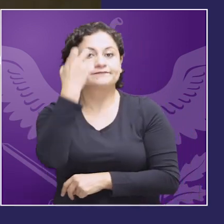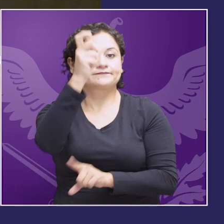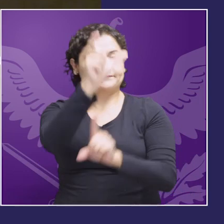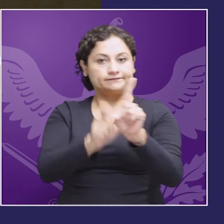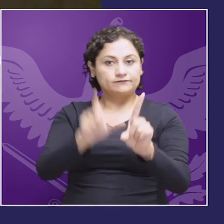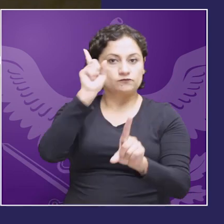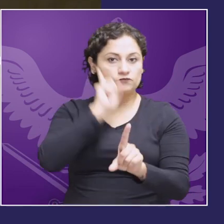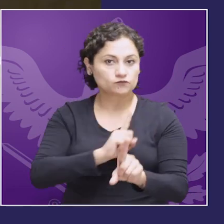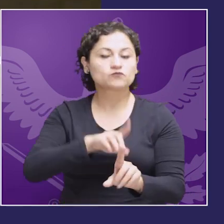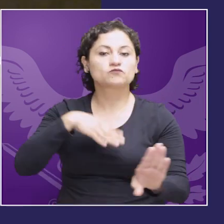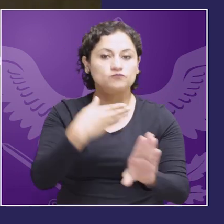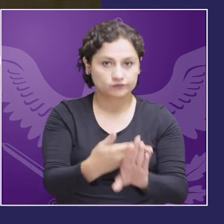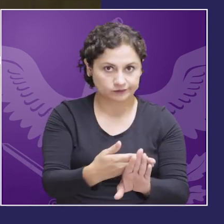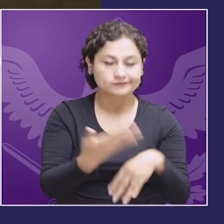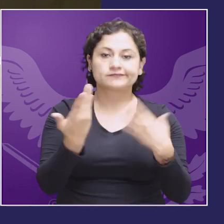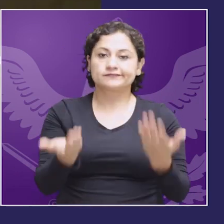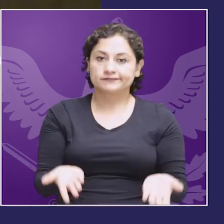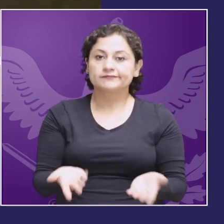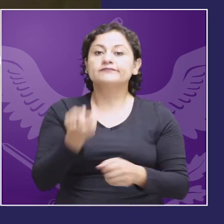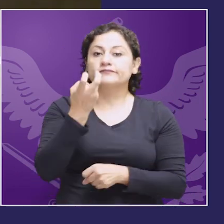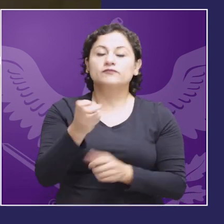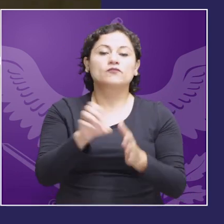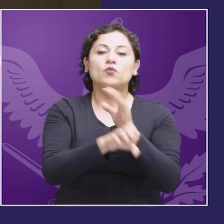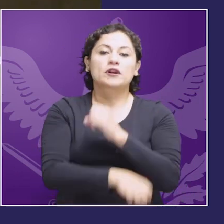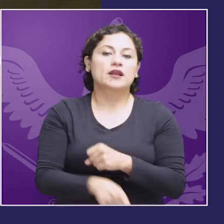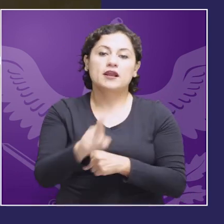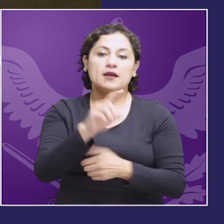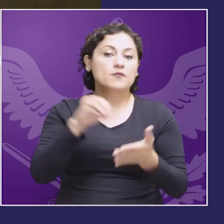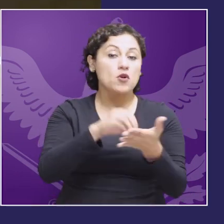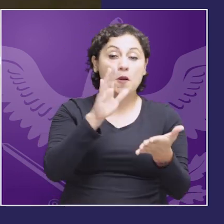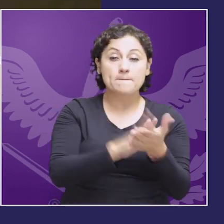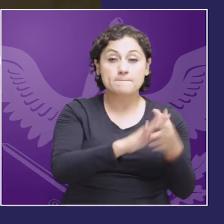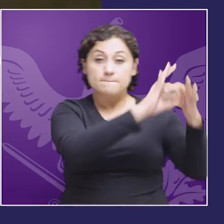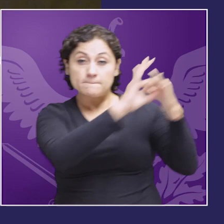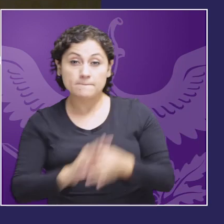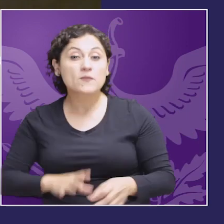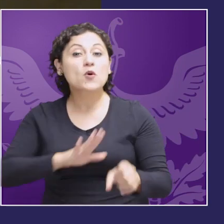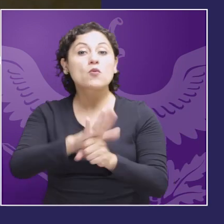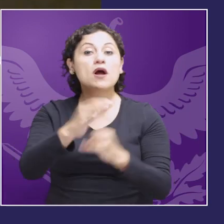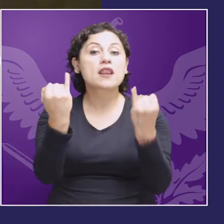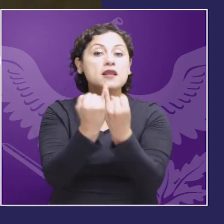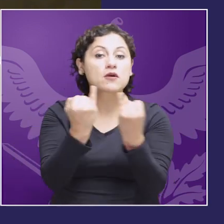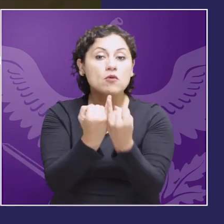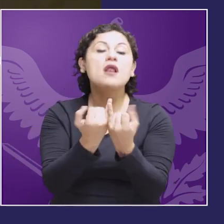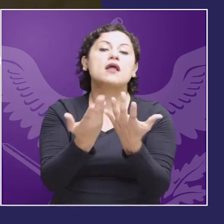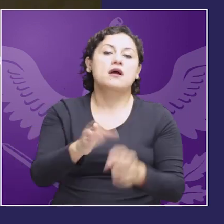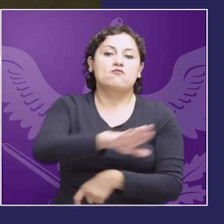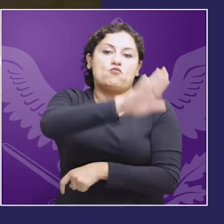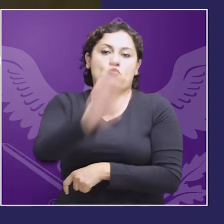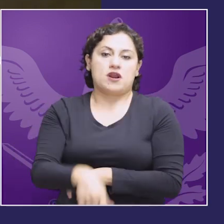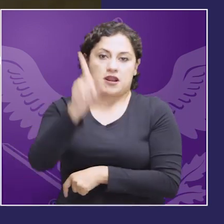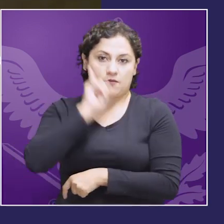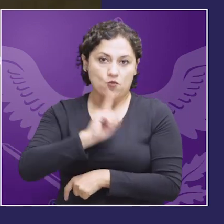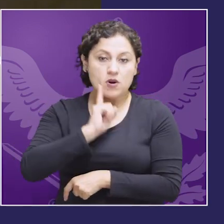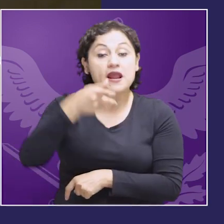para determinar que existen razones de género. Parten de un núcleo común, de este reconocimiento de que el feminicidio es la